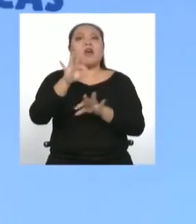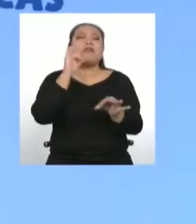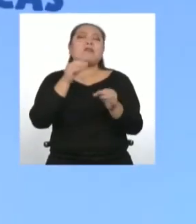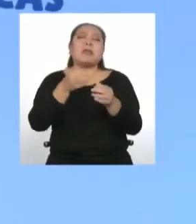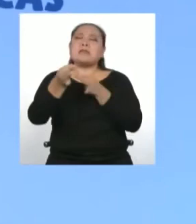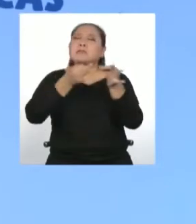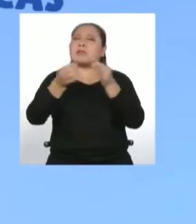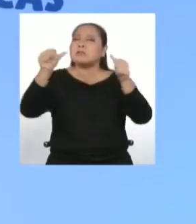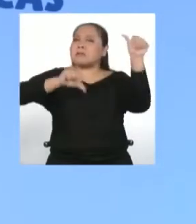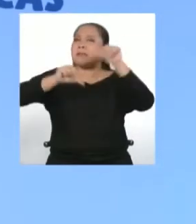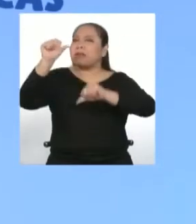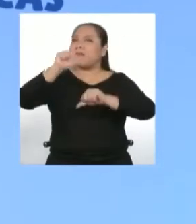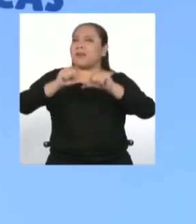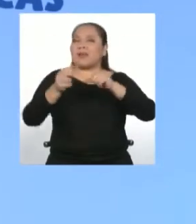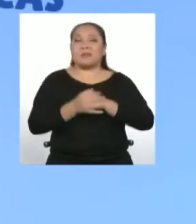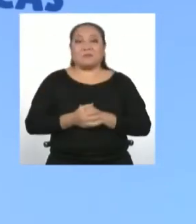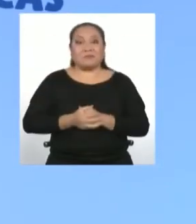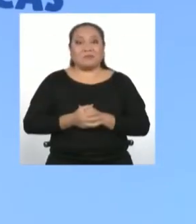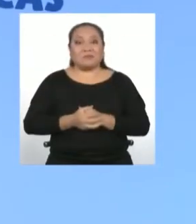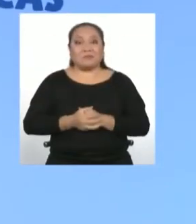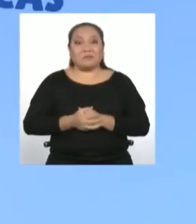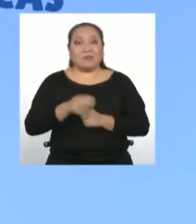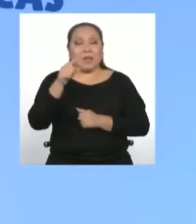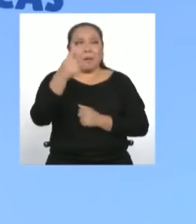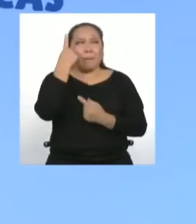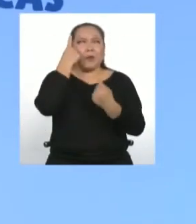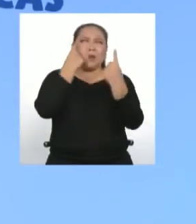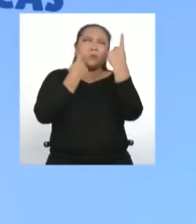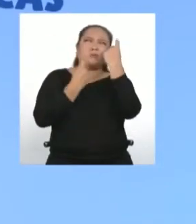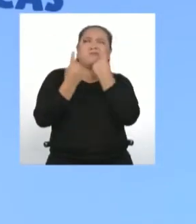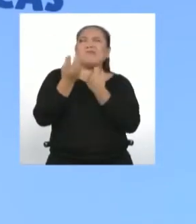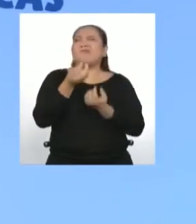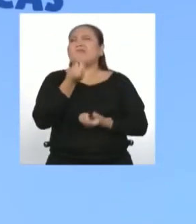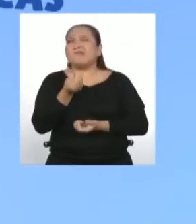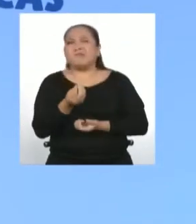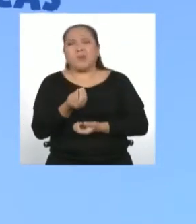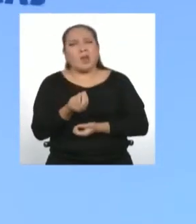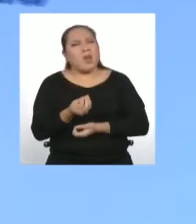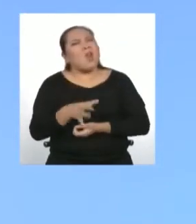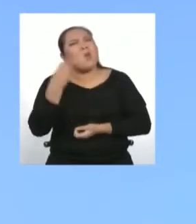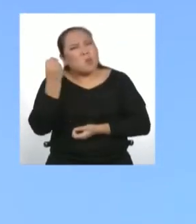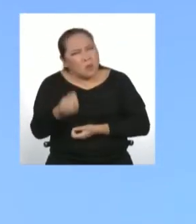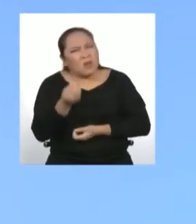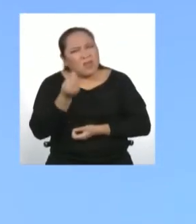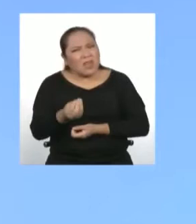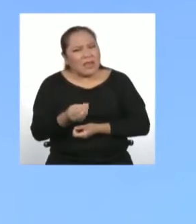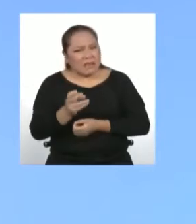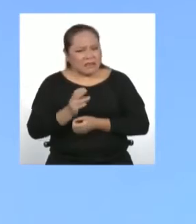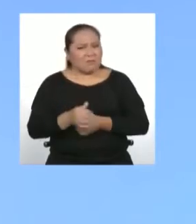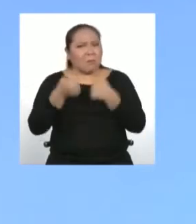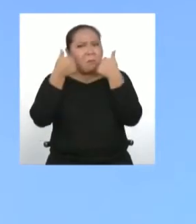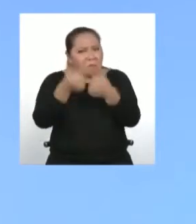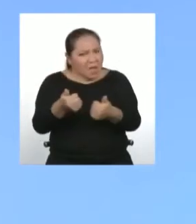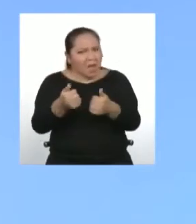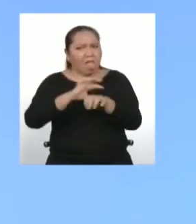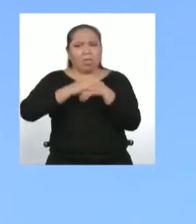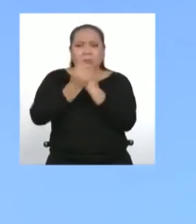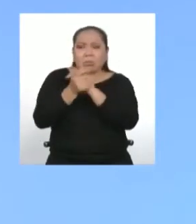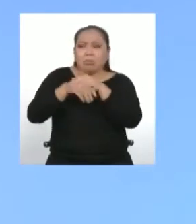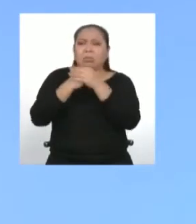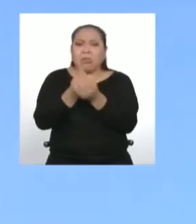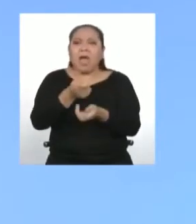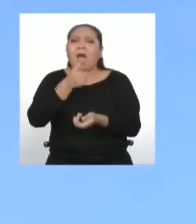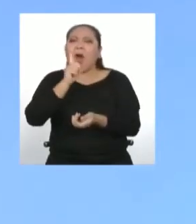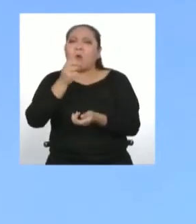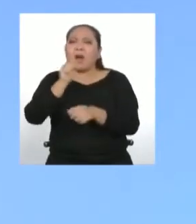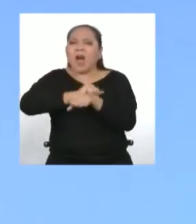explicaciones científicas. Hagámonos preguntas como: ¿por qué es tan efectivo lavarse las manos con agua y jabón